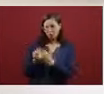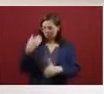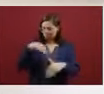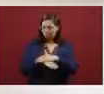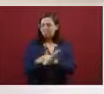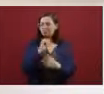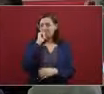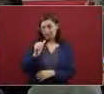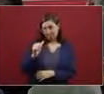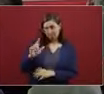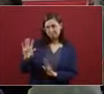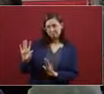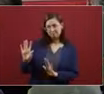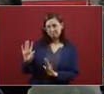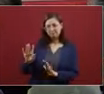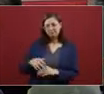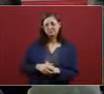conferencia, ¿no?